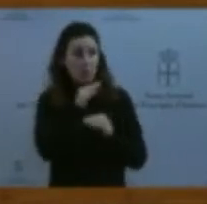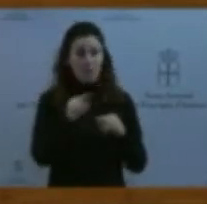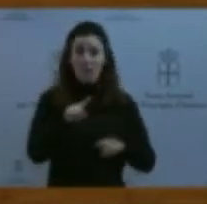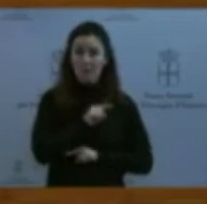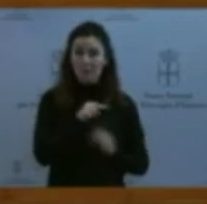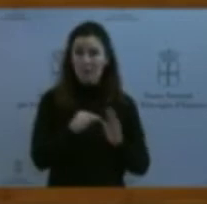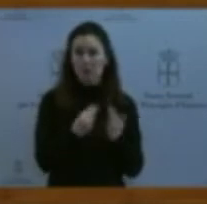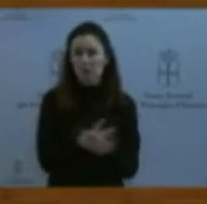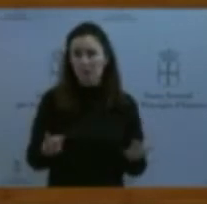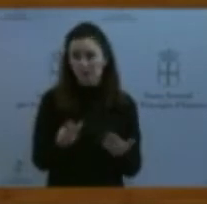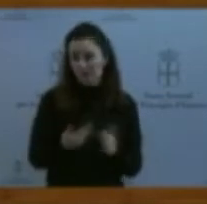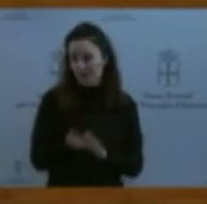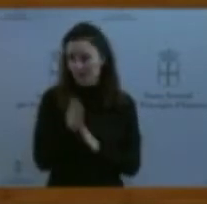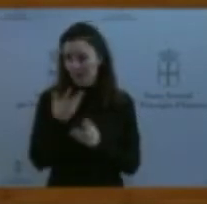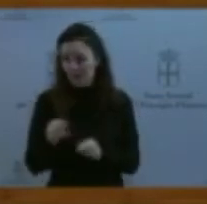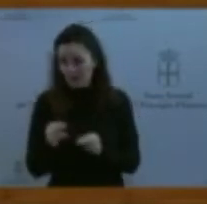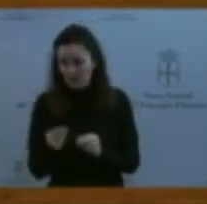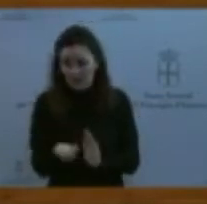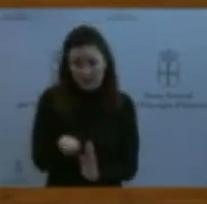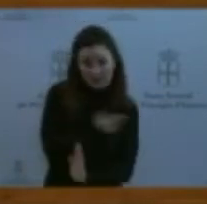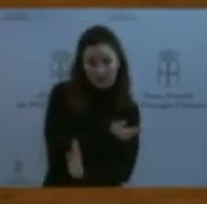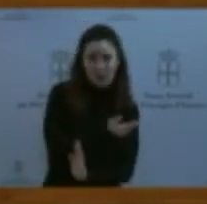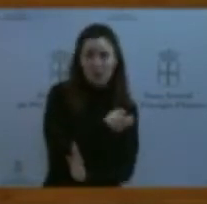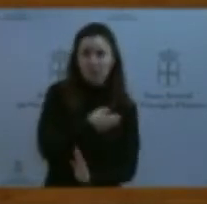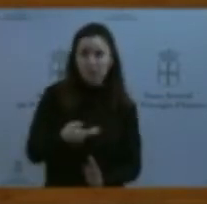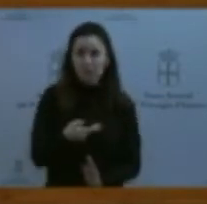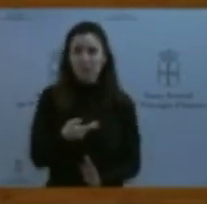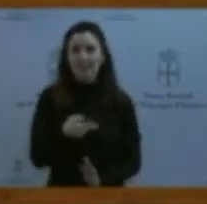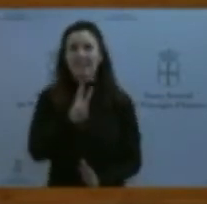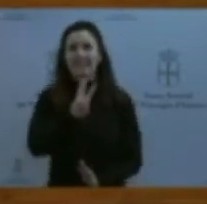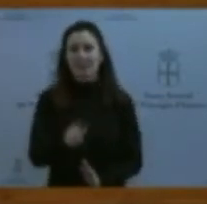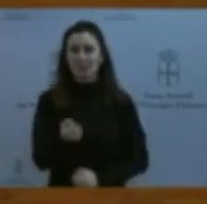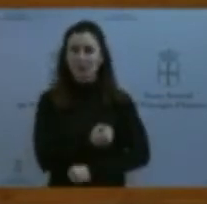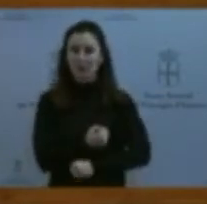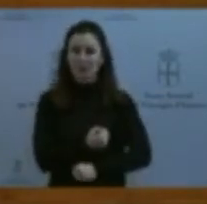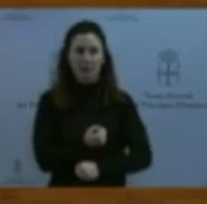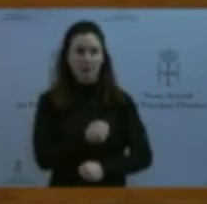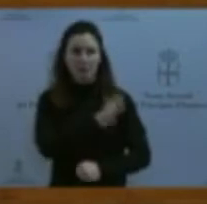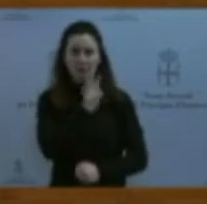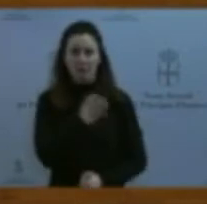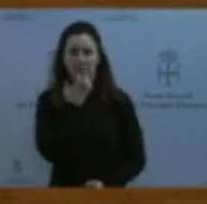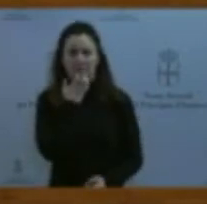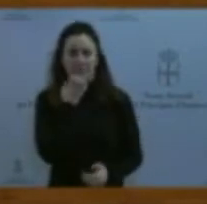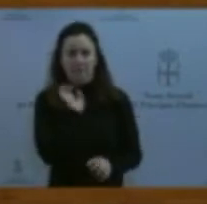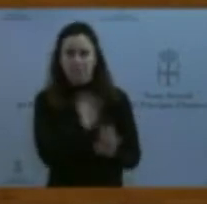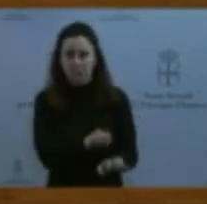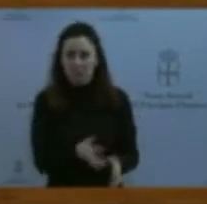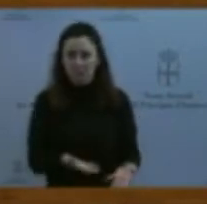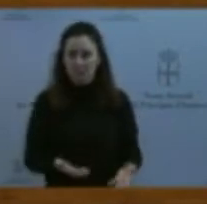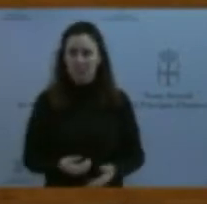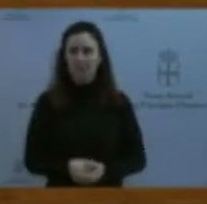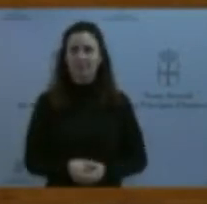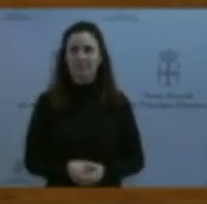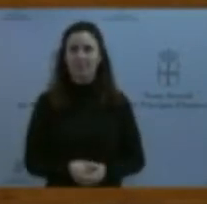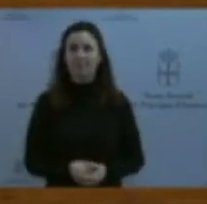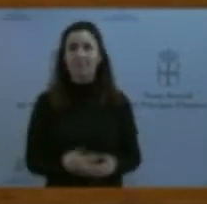investigación las resuelven un 31 de diciembre, pero si es que parece una broma. Yo creo que el problema que ustedes tienen, ya se lo he dicho en más